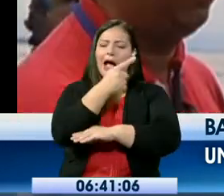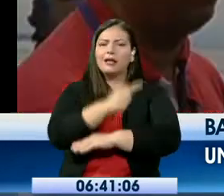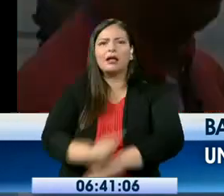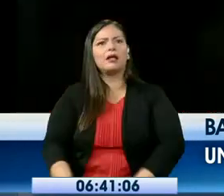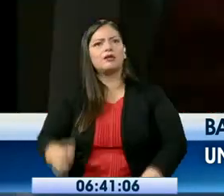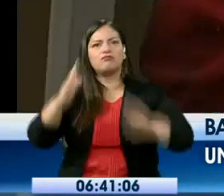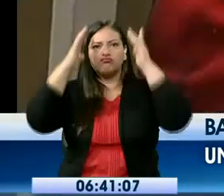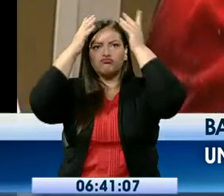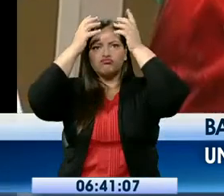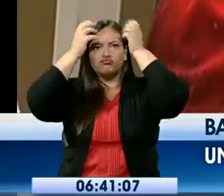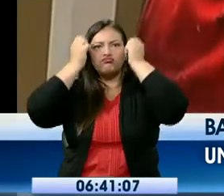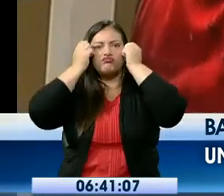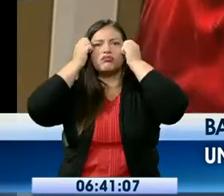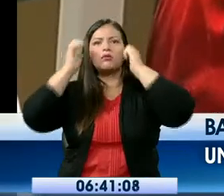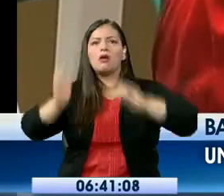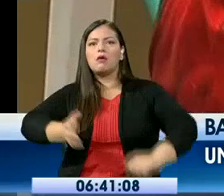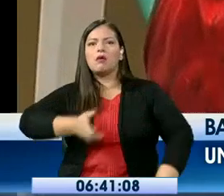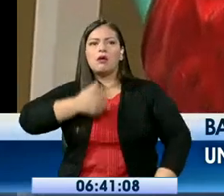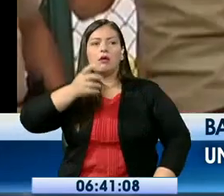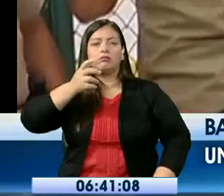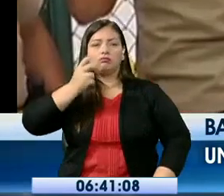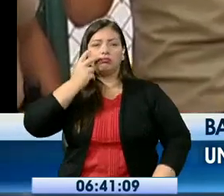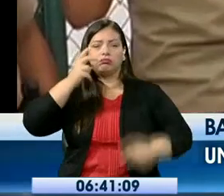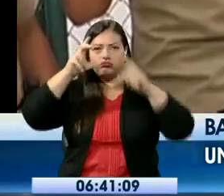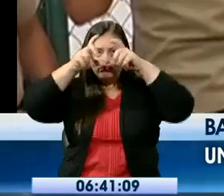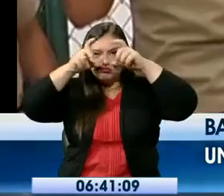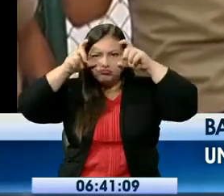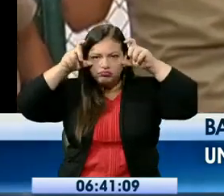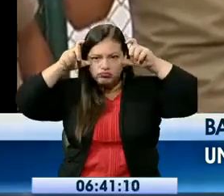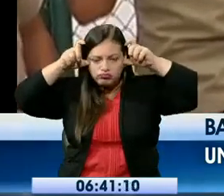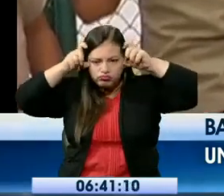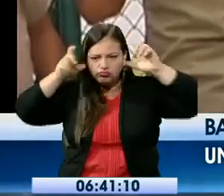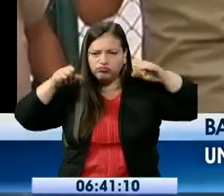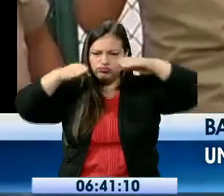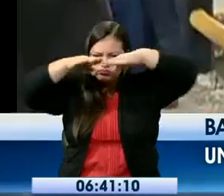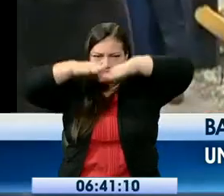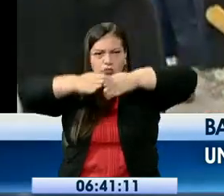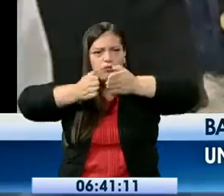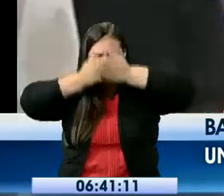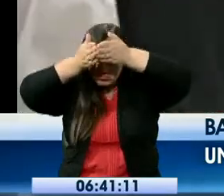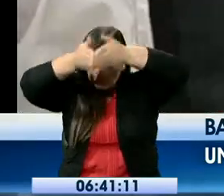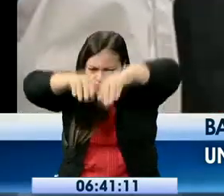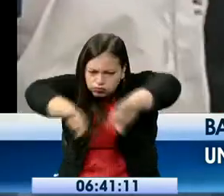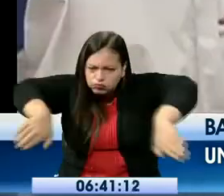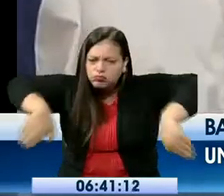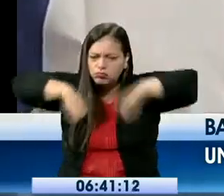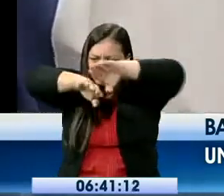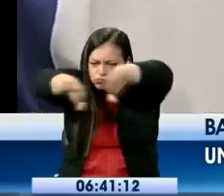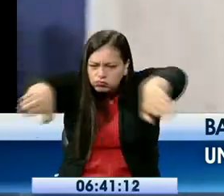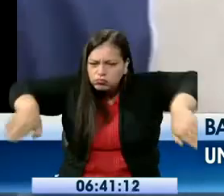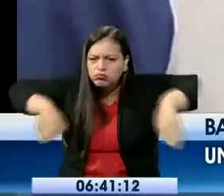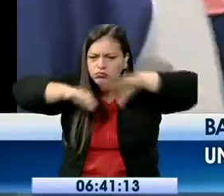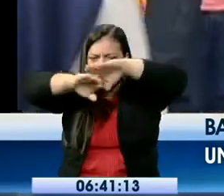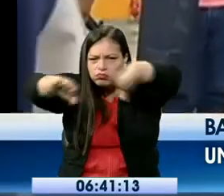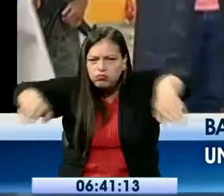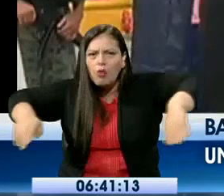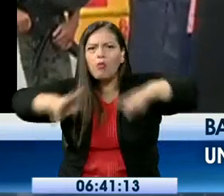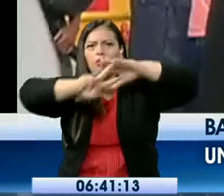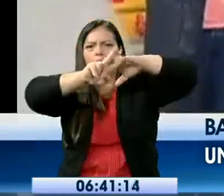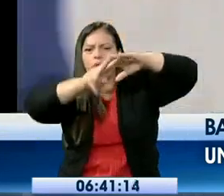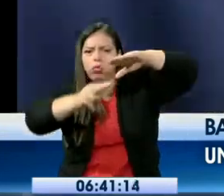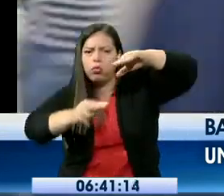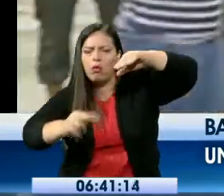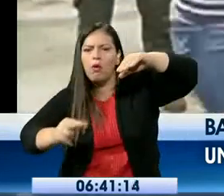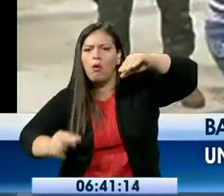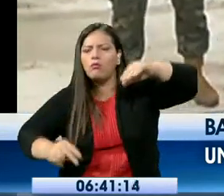metal. Familiares del desaparecido estaban desesperados en aquel lugar. Todos son familiares, ya que se muevan, que se quedan vueltas ahí. Quiero que dejen